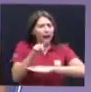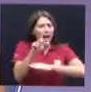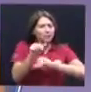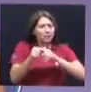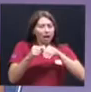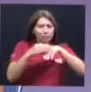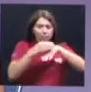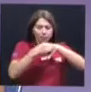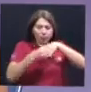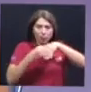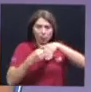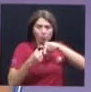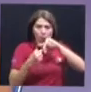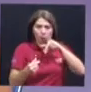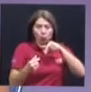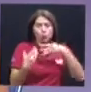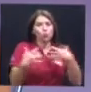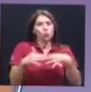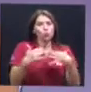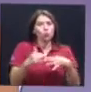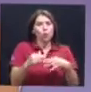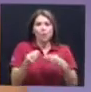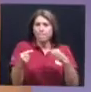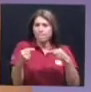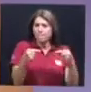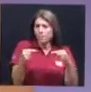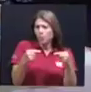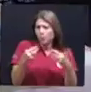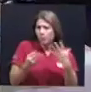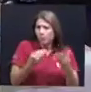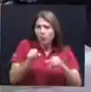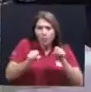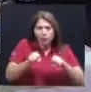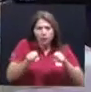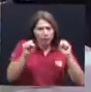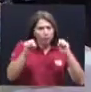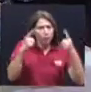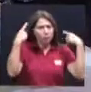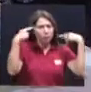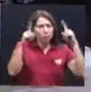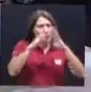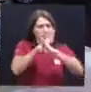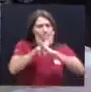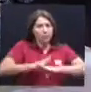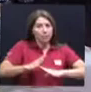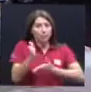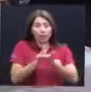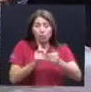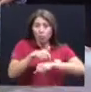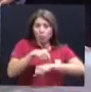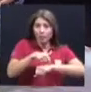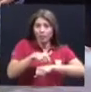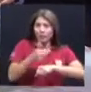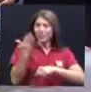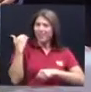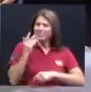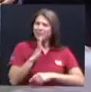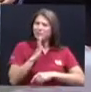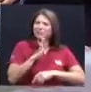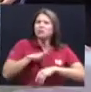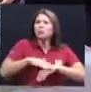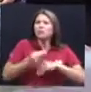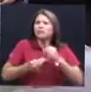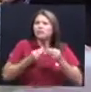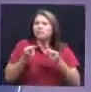terrible es que que sea polémico la posibilidad de que se llegue a la paz verdad en algún momento habamos quedado en hasta dónde va a